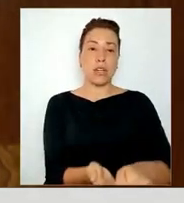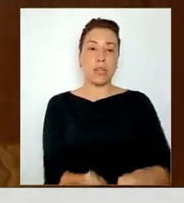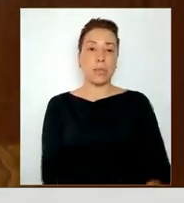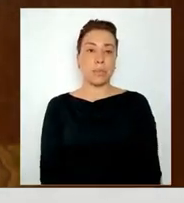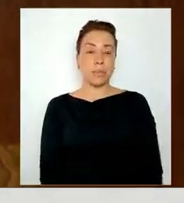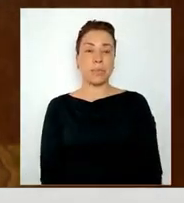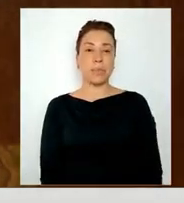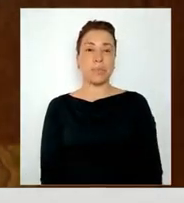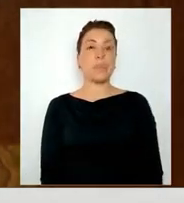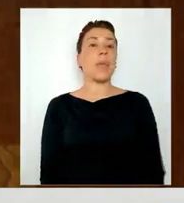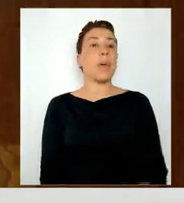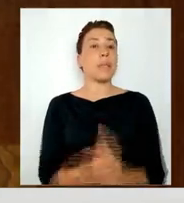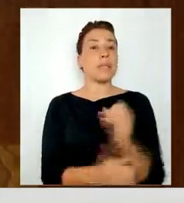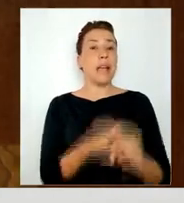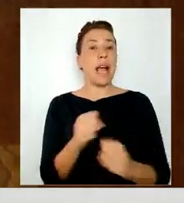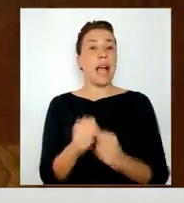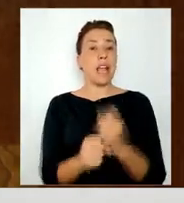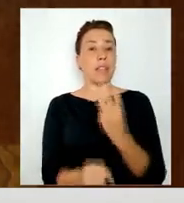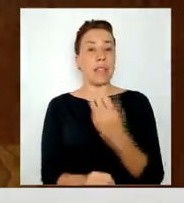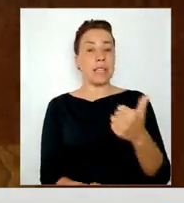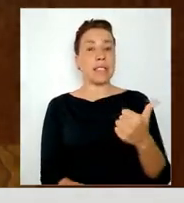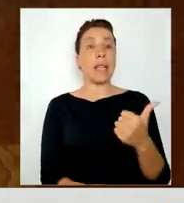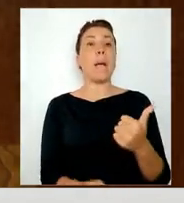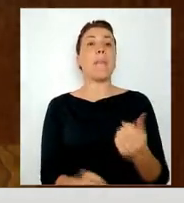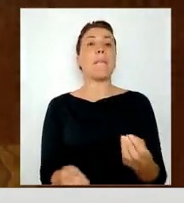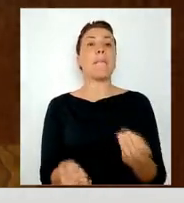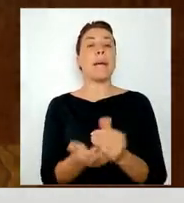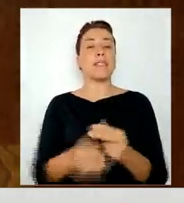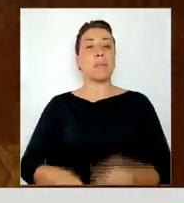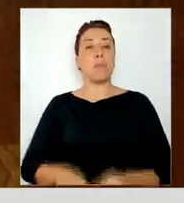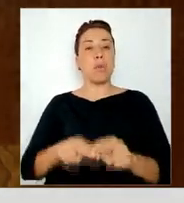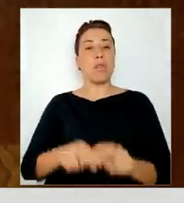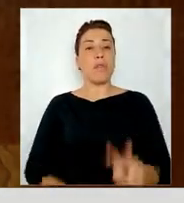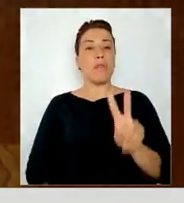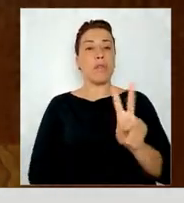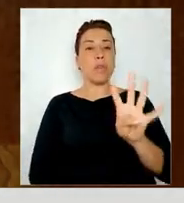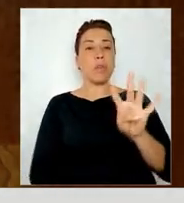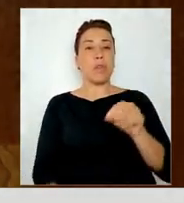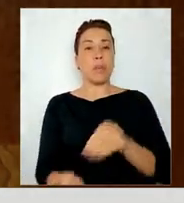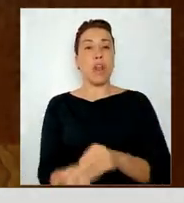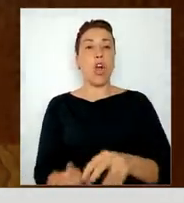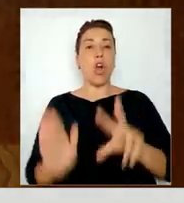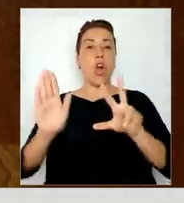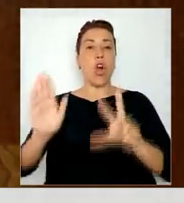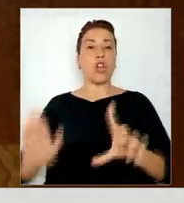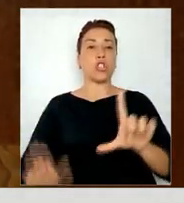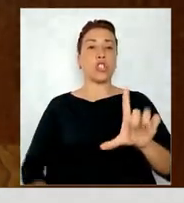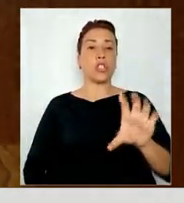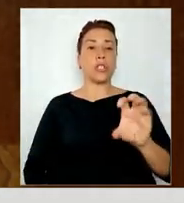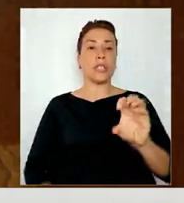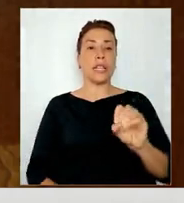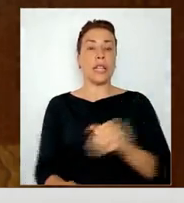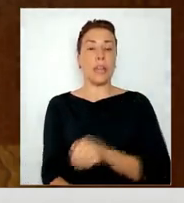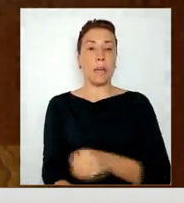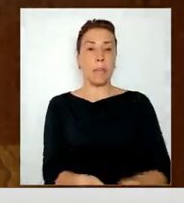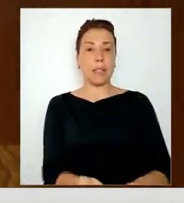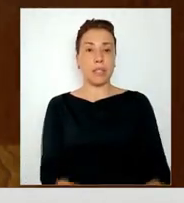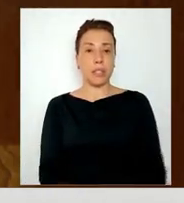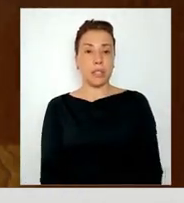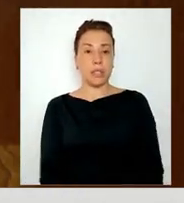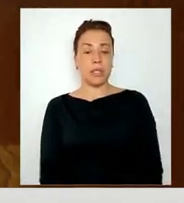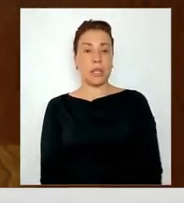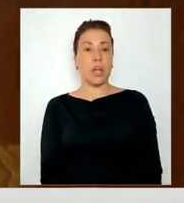36 a un mayor monto de 24.870 millones en el ámbito de los ingresos